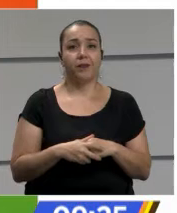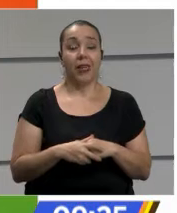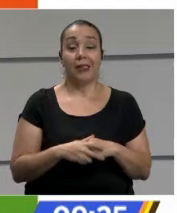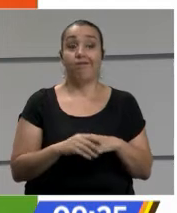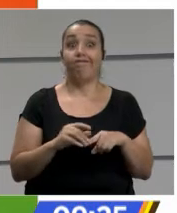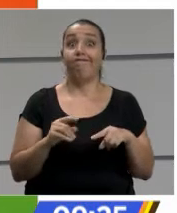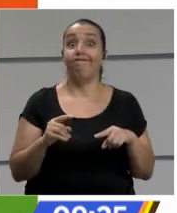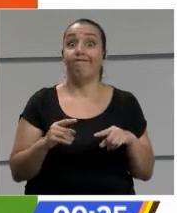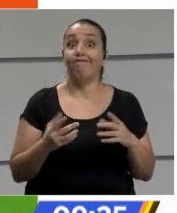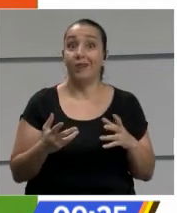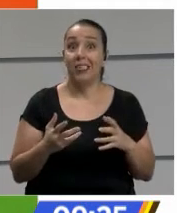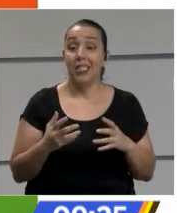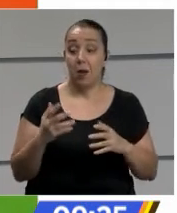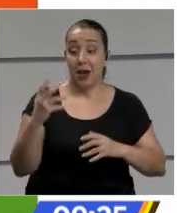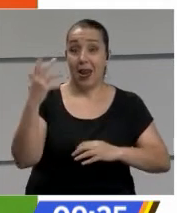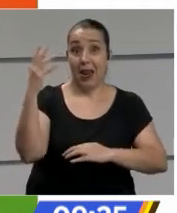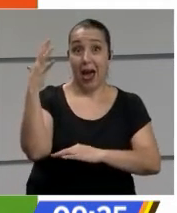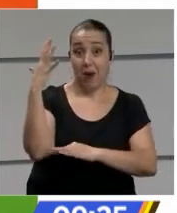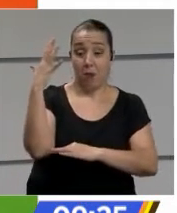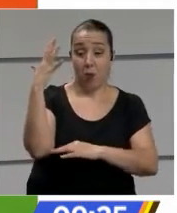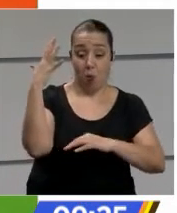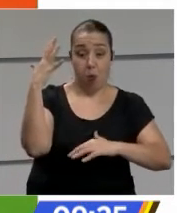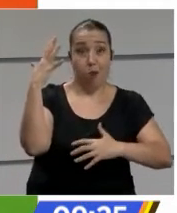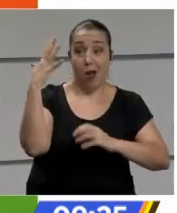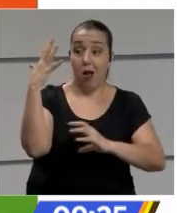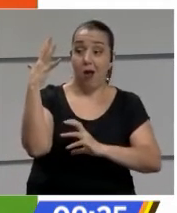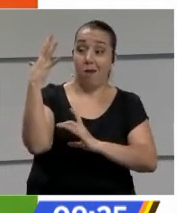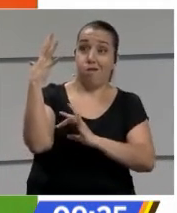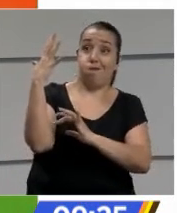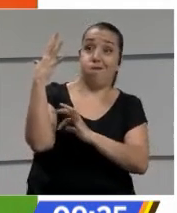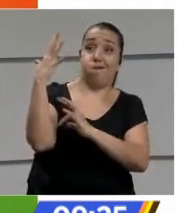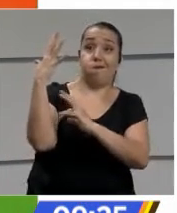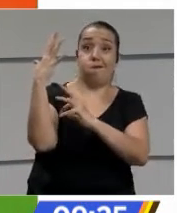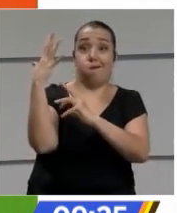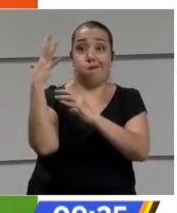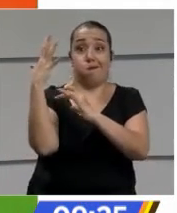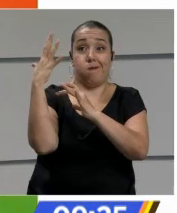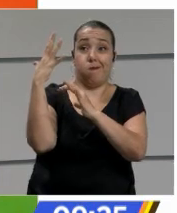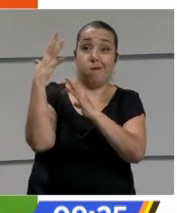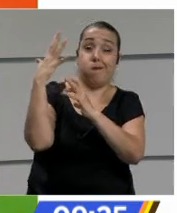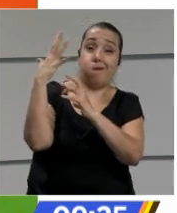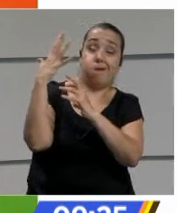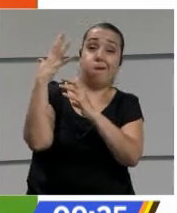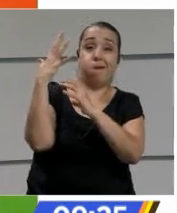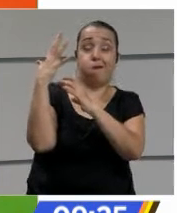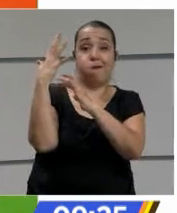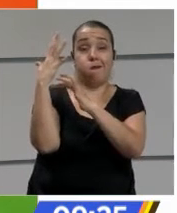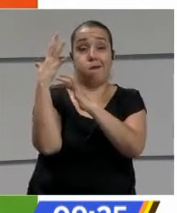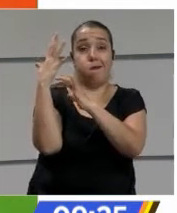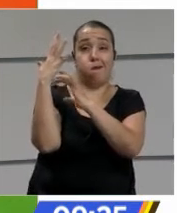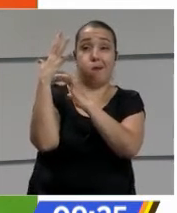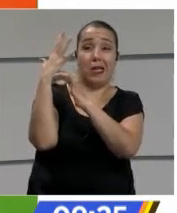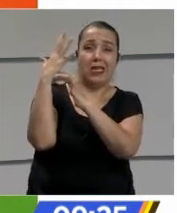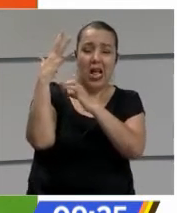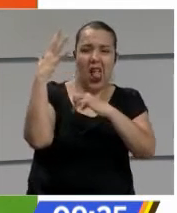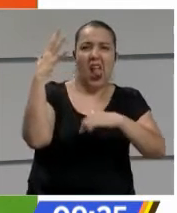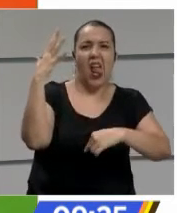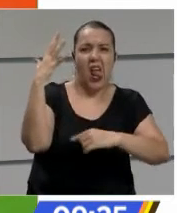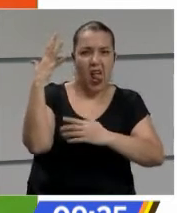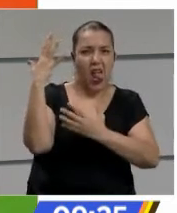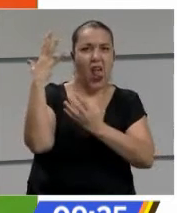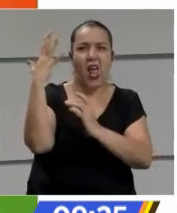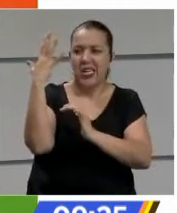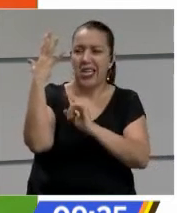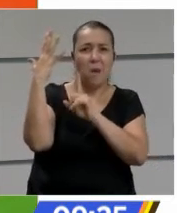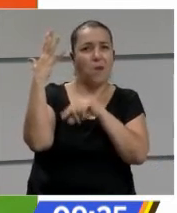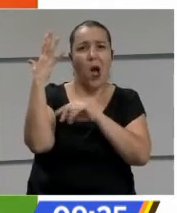Pero cuando comenzó a subir, el tesoro le atravesaba. Trató y trató, pero